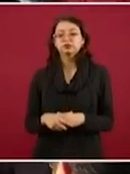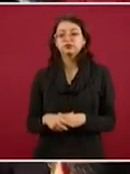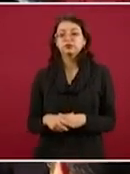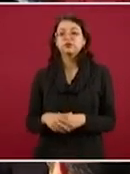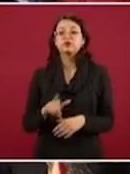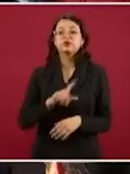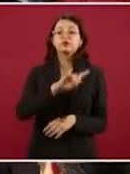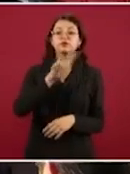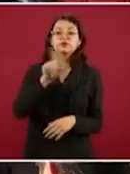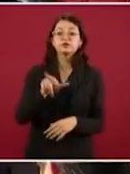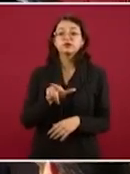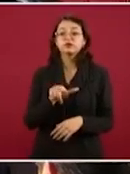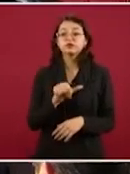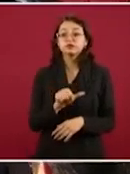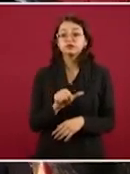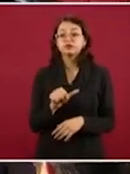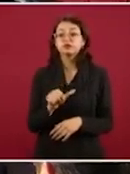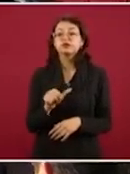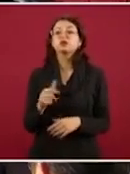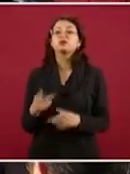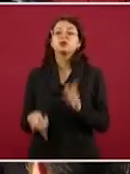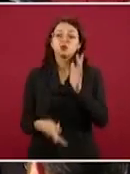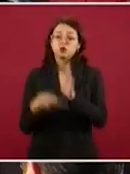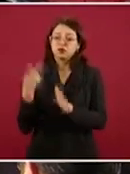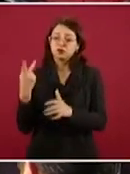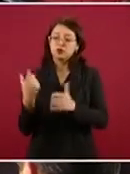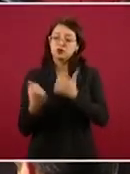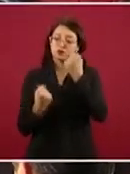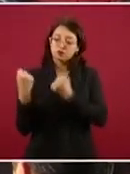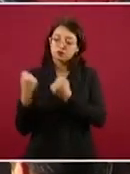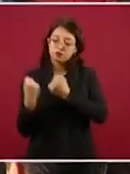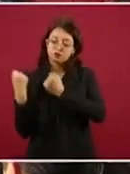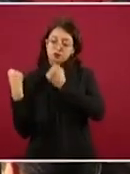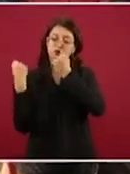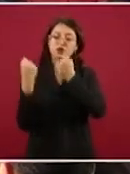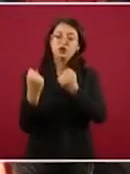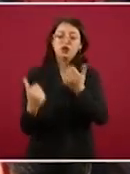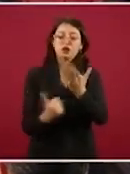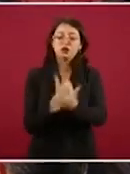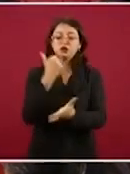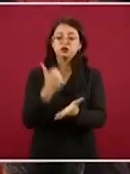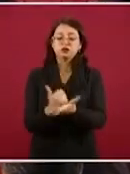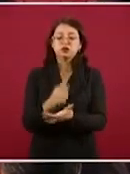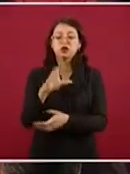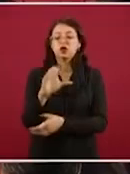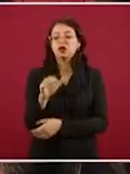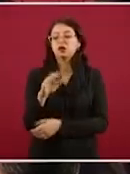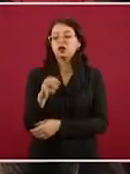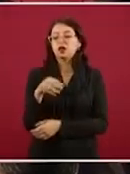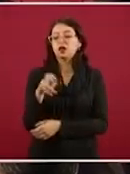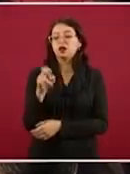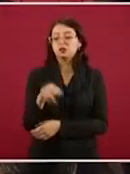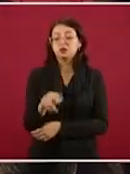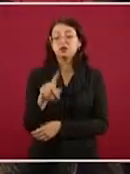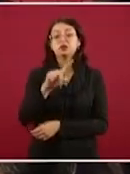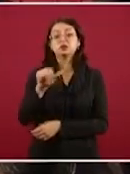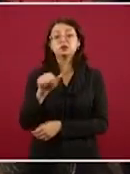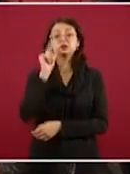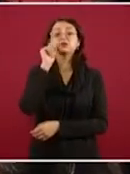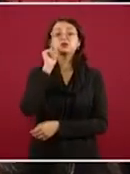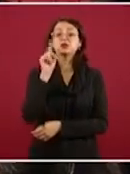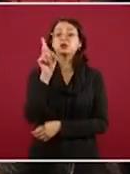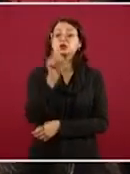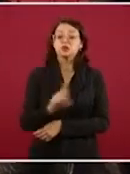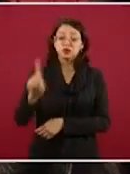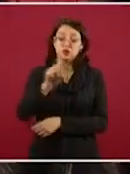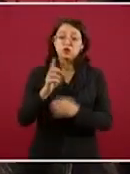y luego nos vamos por tierra a Ciudad del Carmen y embarcamos el domingo a plataformas